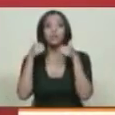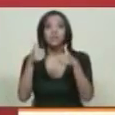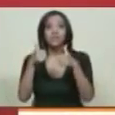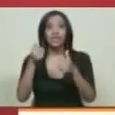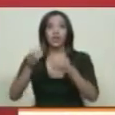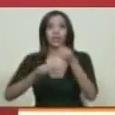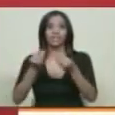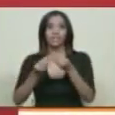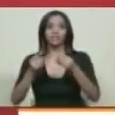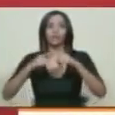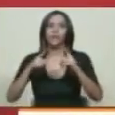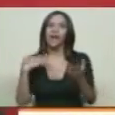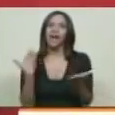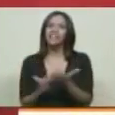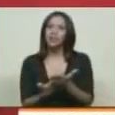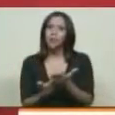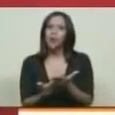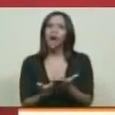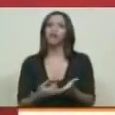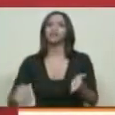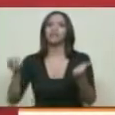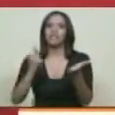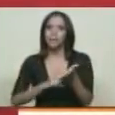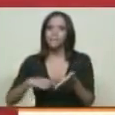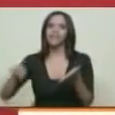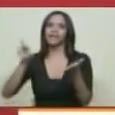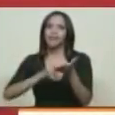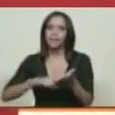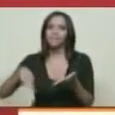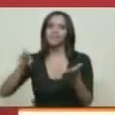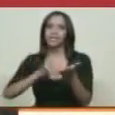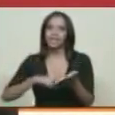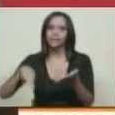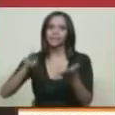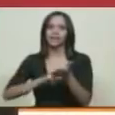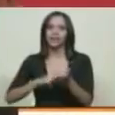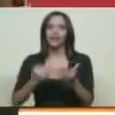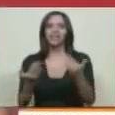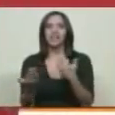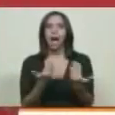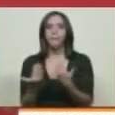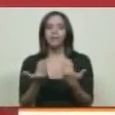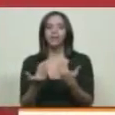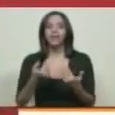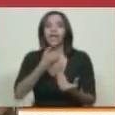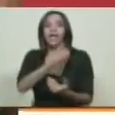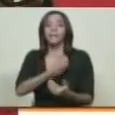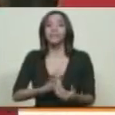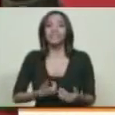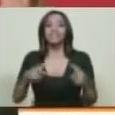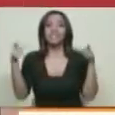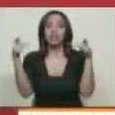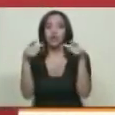hizo, pero ¿hasta cuándo vamos a seguir nosotros con este tomidame? El presidente se reúne, el Estado con el sector